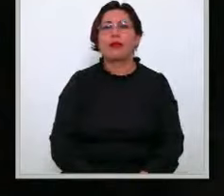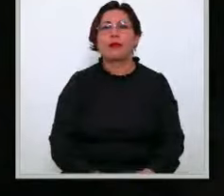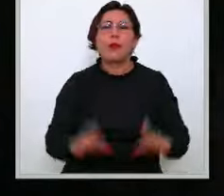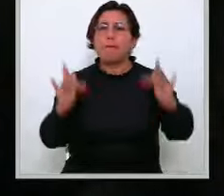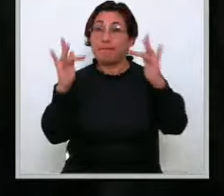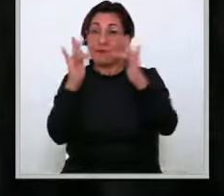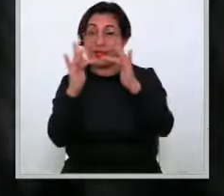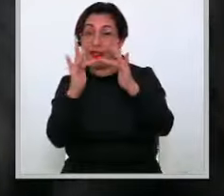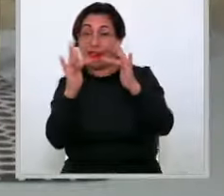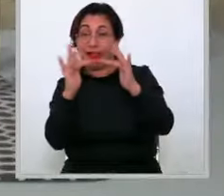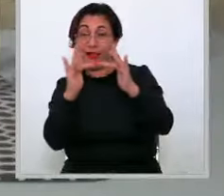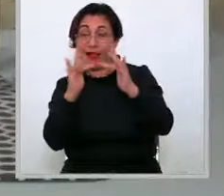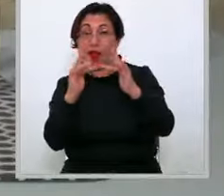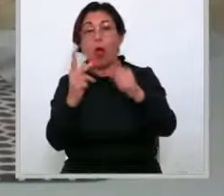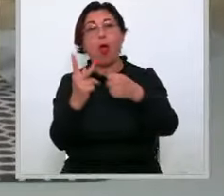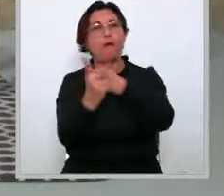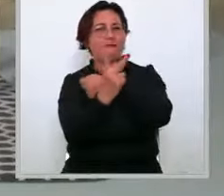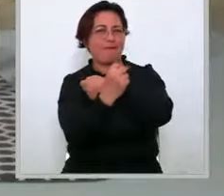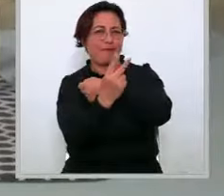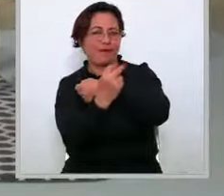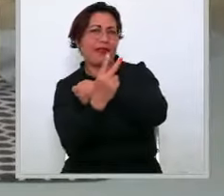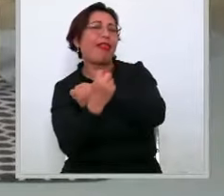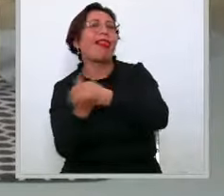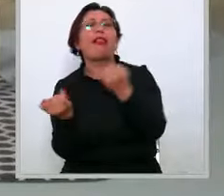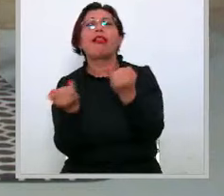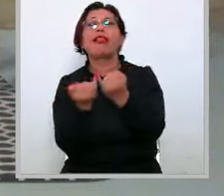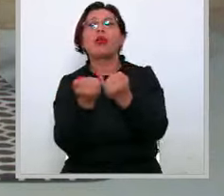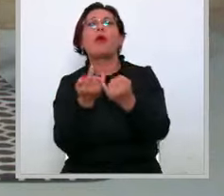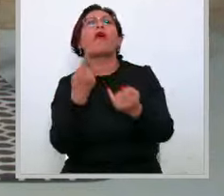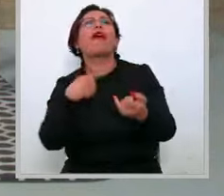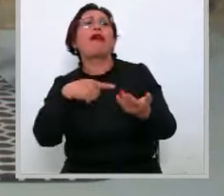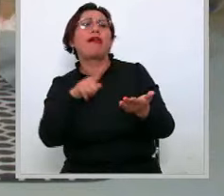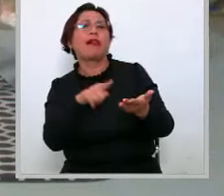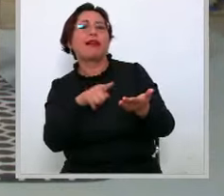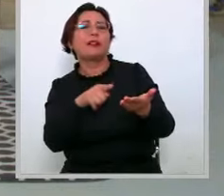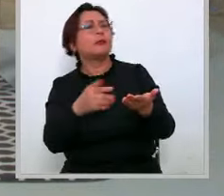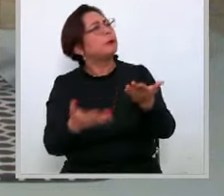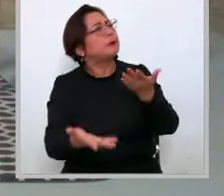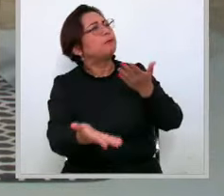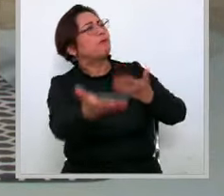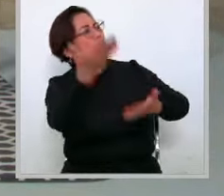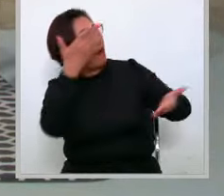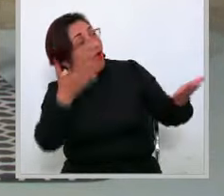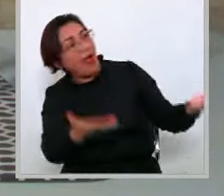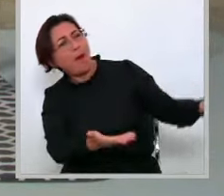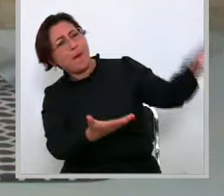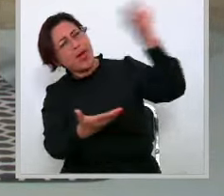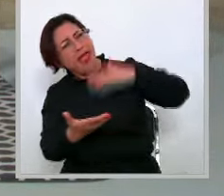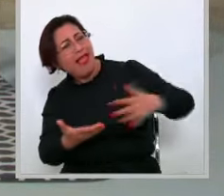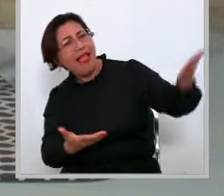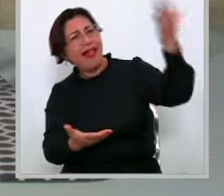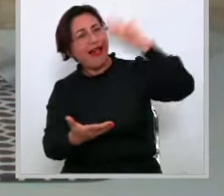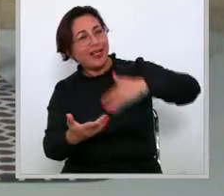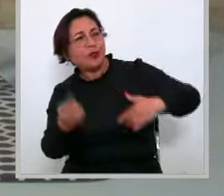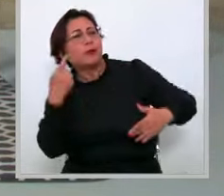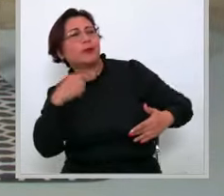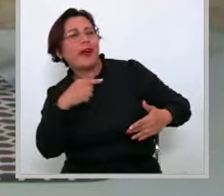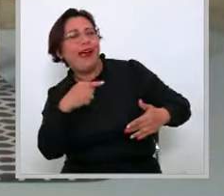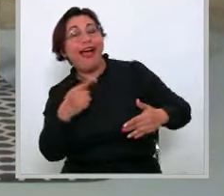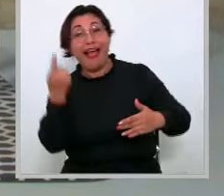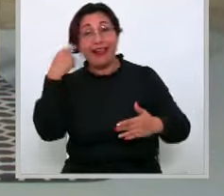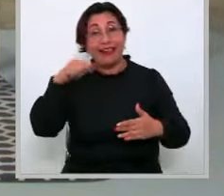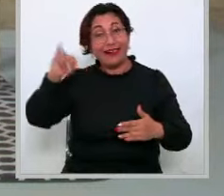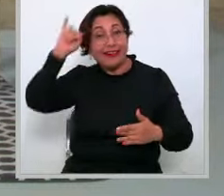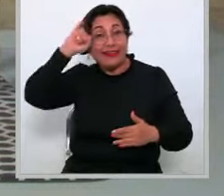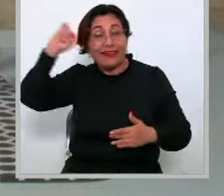nosotros, que están viendo esa transmisión a través de las pantallas, a que por favor también se sumen a esta iniciativa de Minutos para Imaginar, porque vaya, son